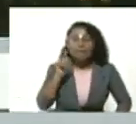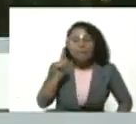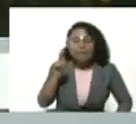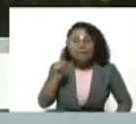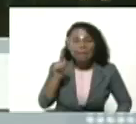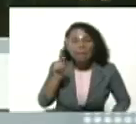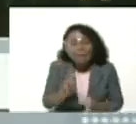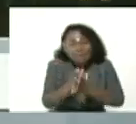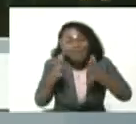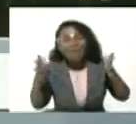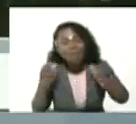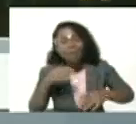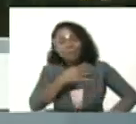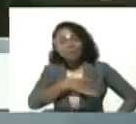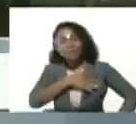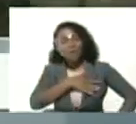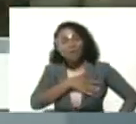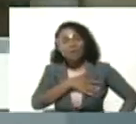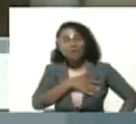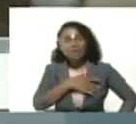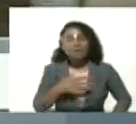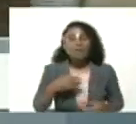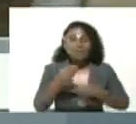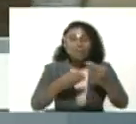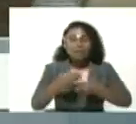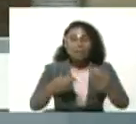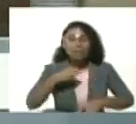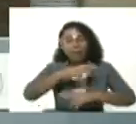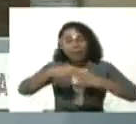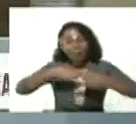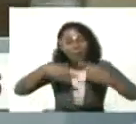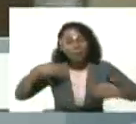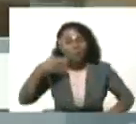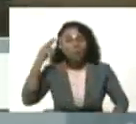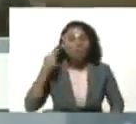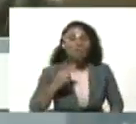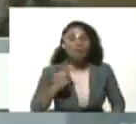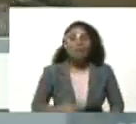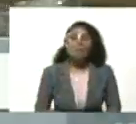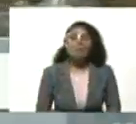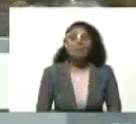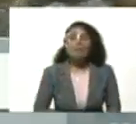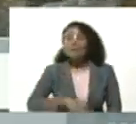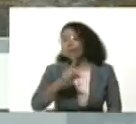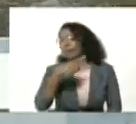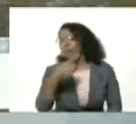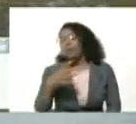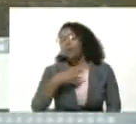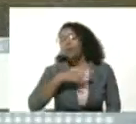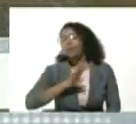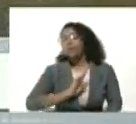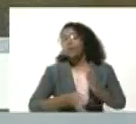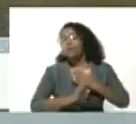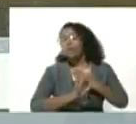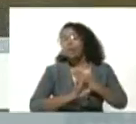las grandes misiones y las misiones de la Revolución Bolivariana. Si no tuviéramos la gran